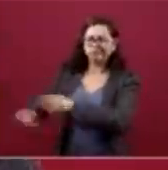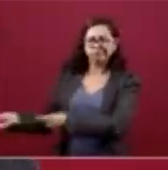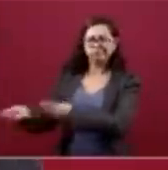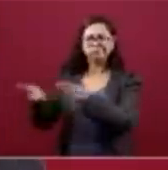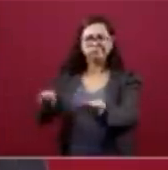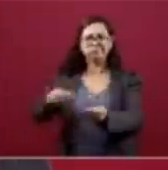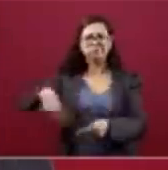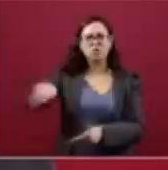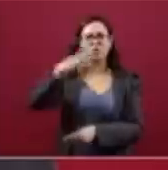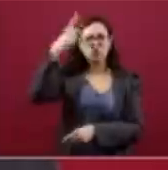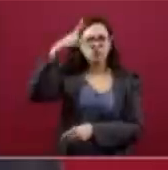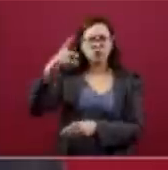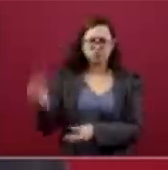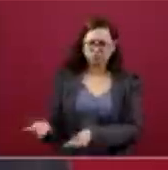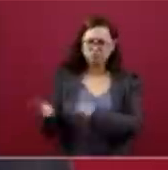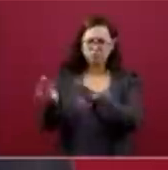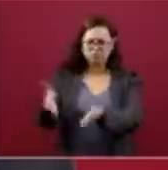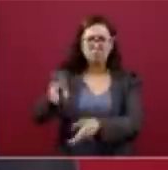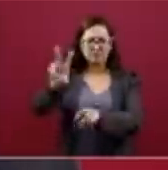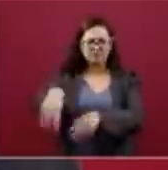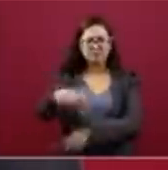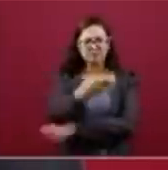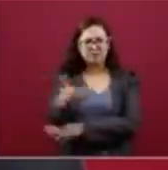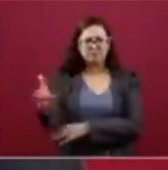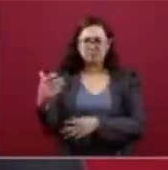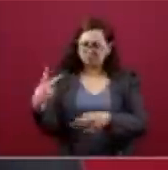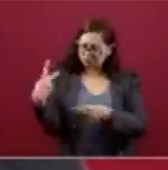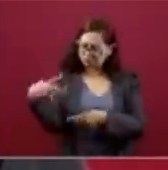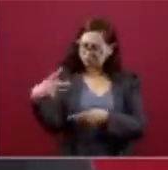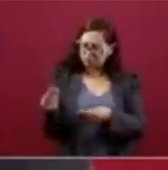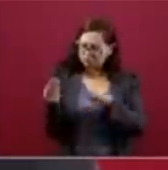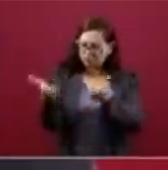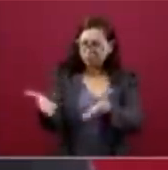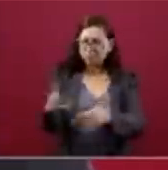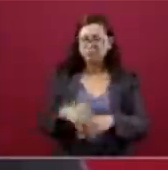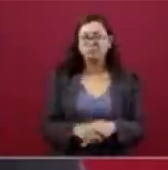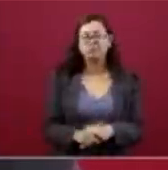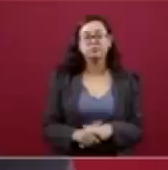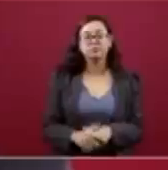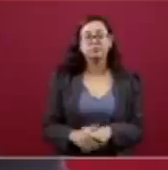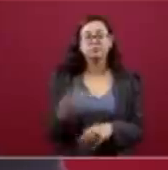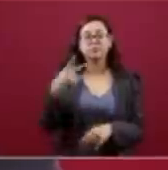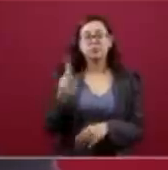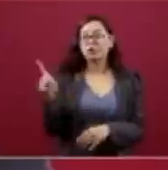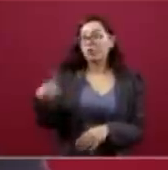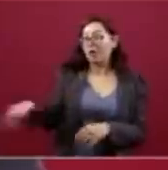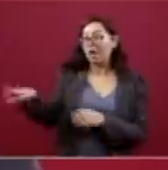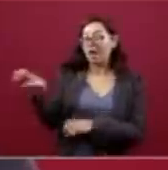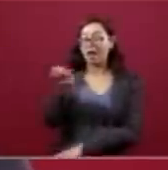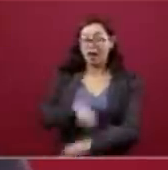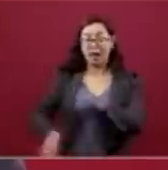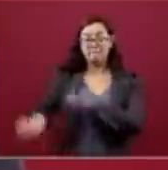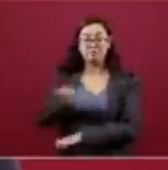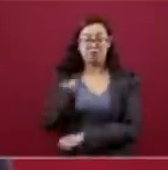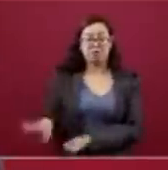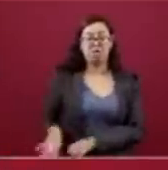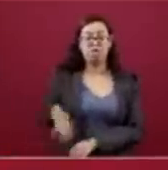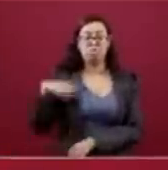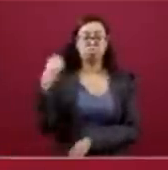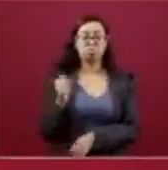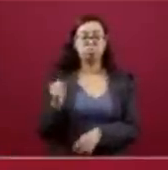Entonces, los de las compañías extranjeras que indebidamente habían despojado a los